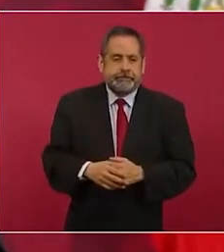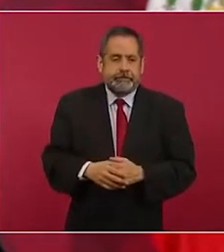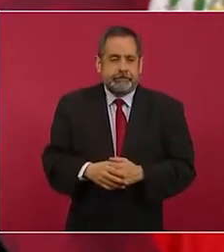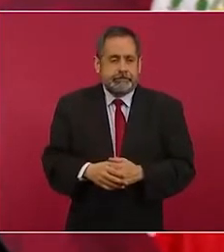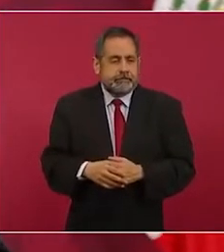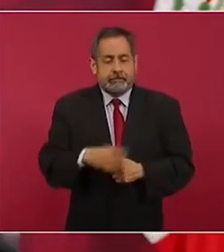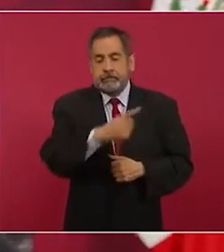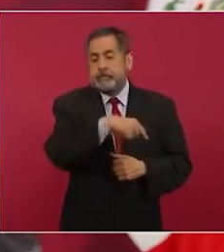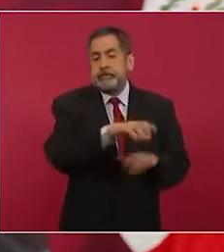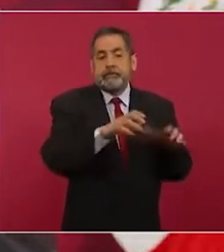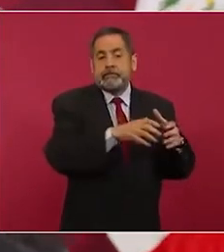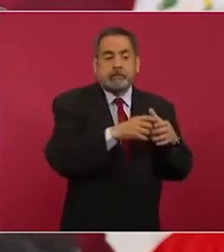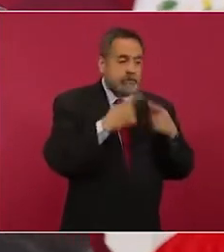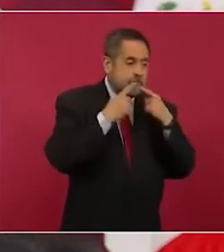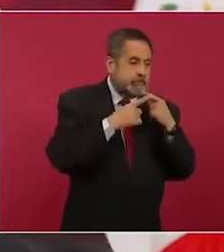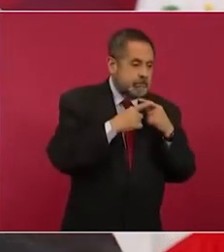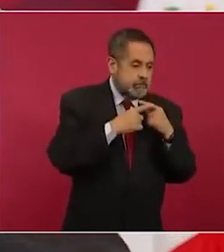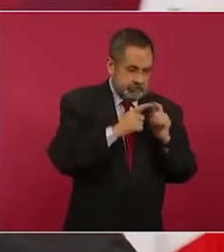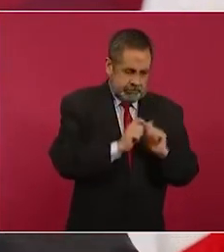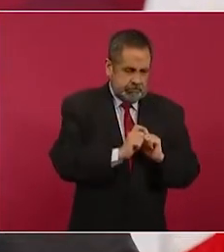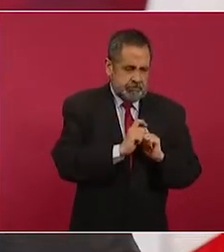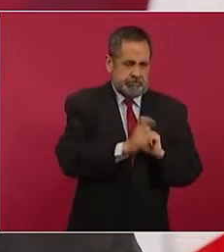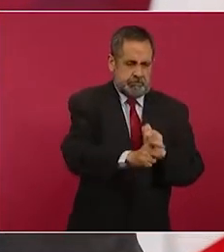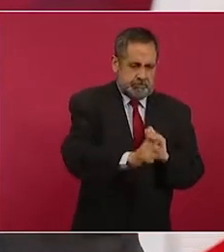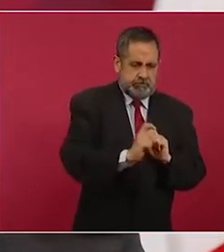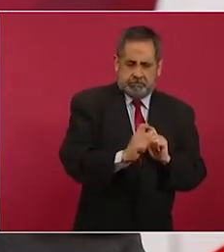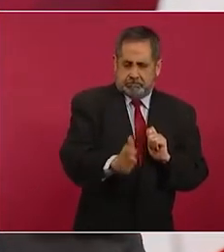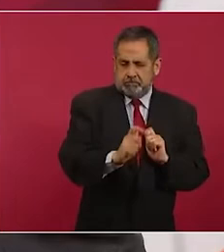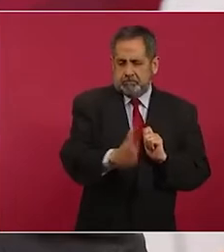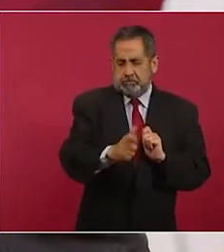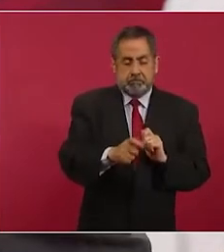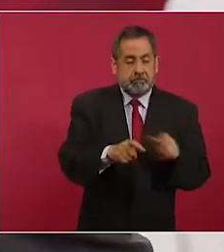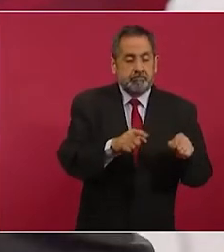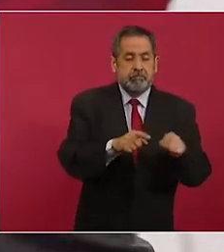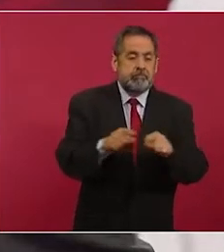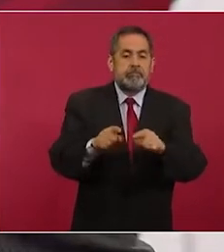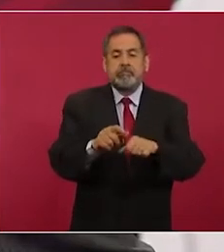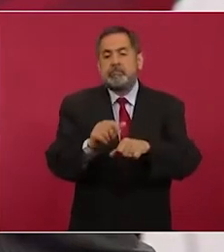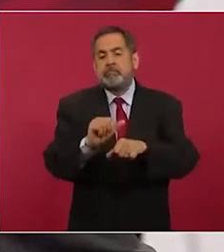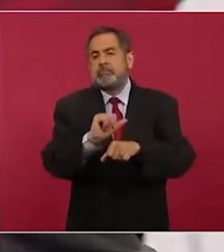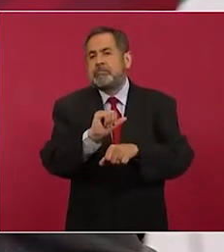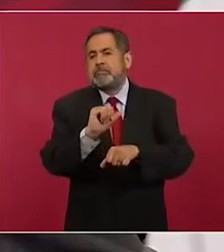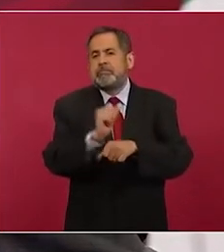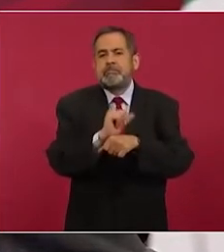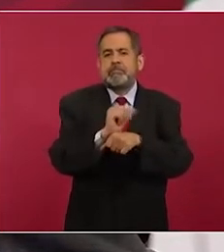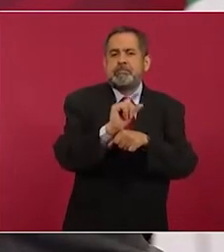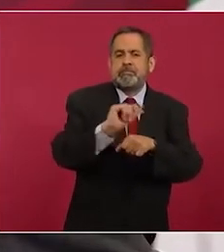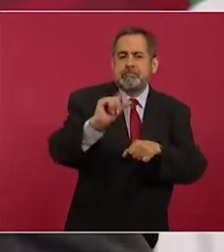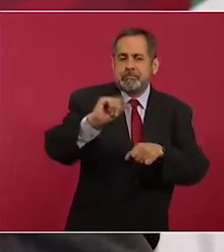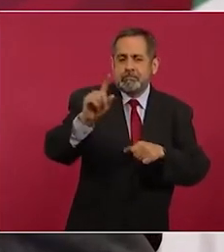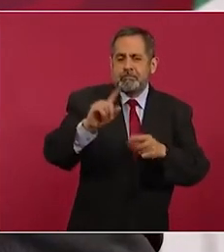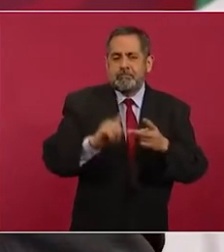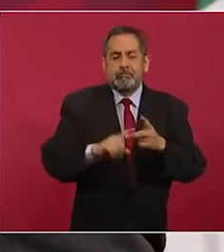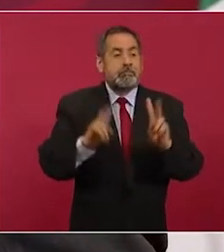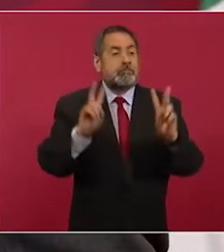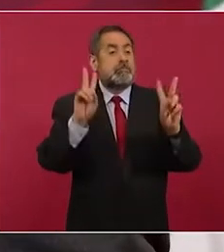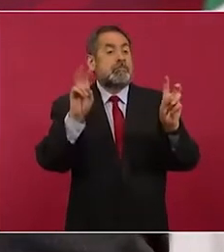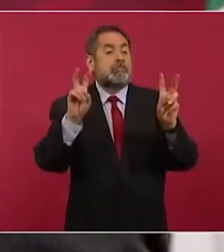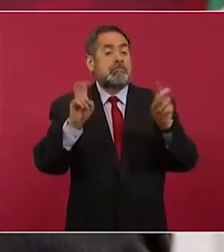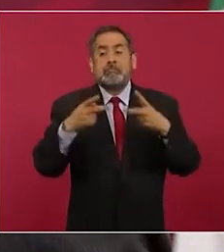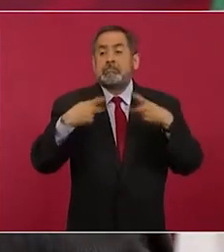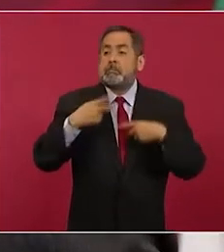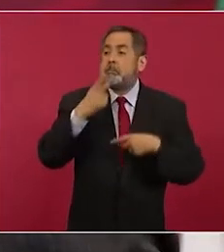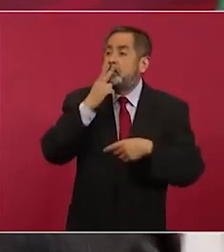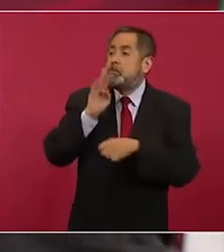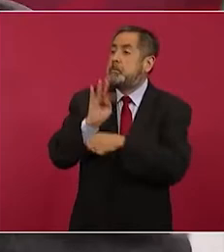Convencen o contratan a artistas, ¿no?, a